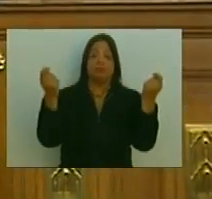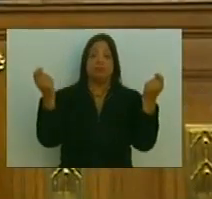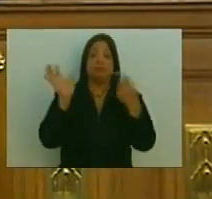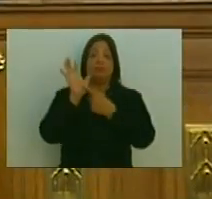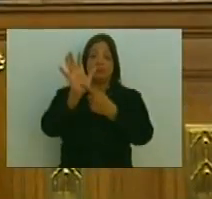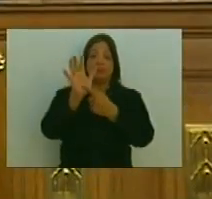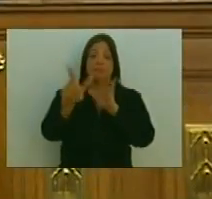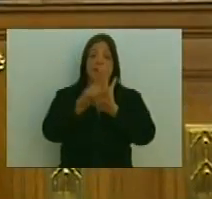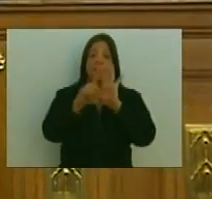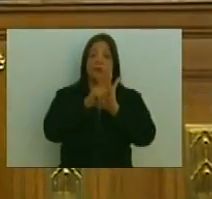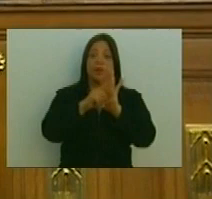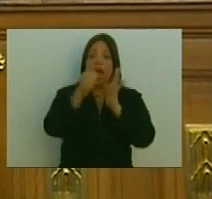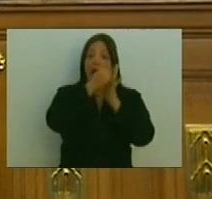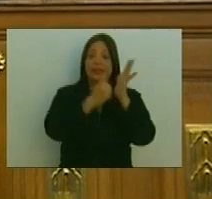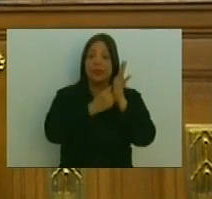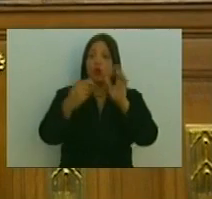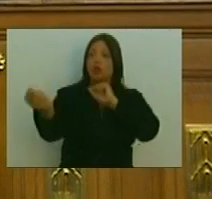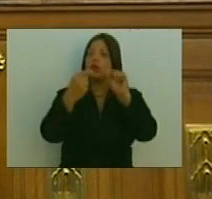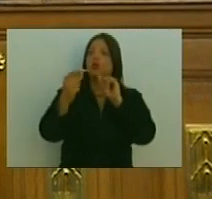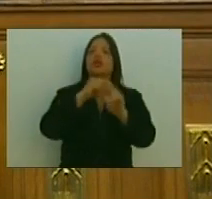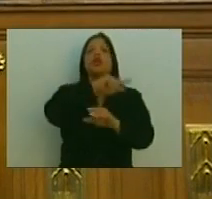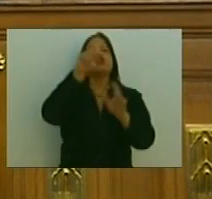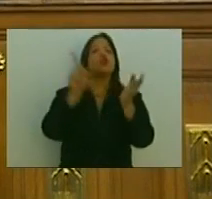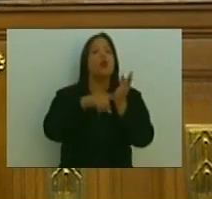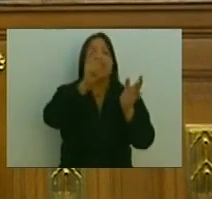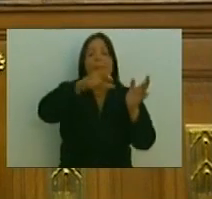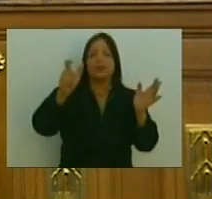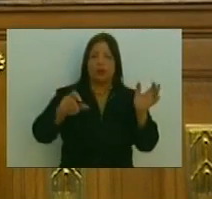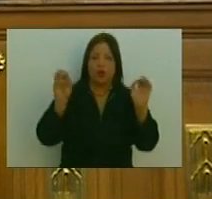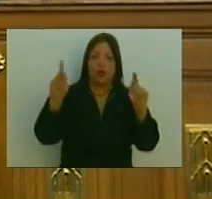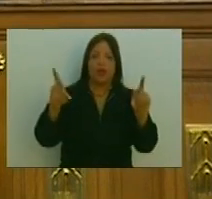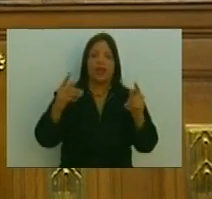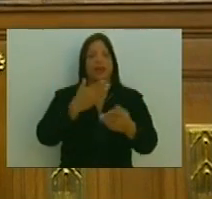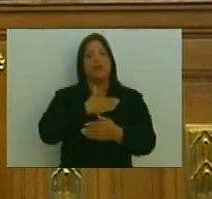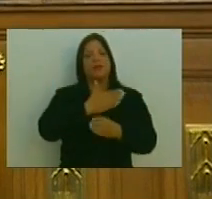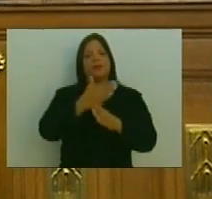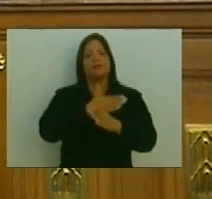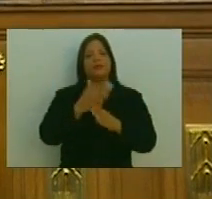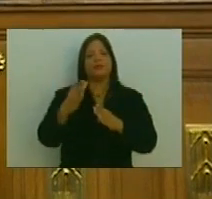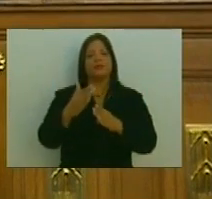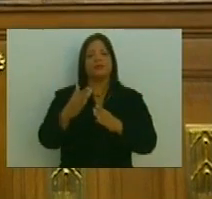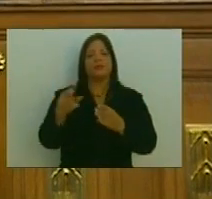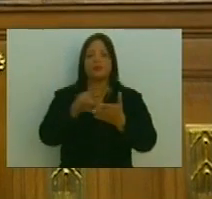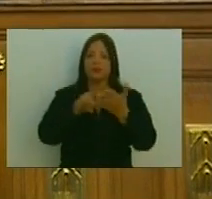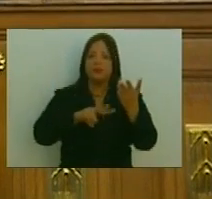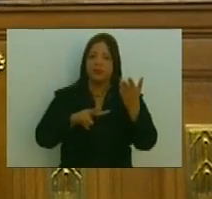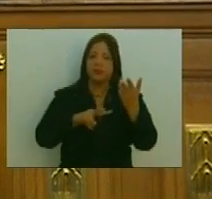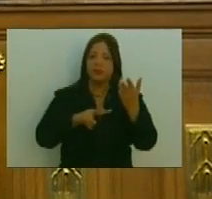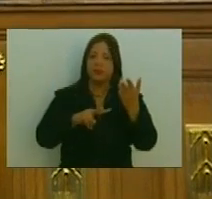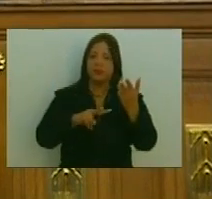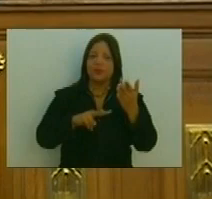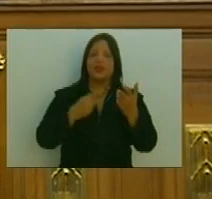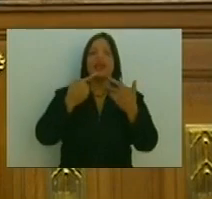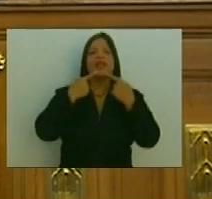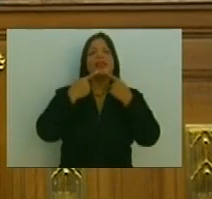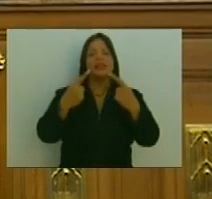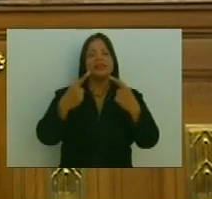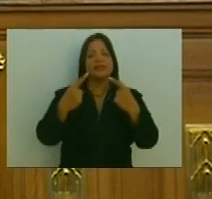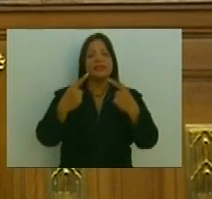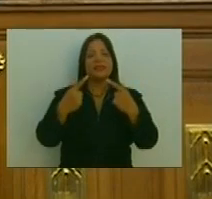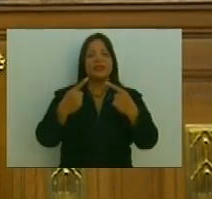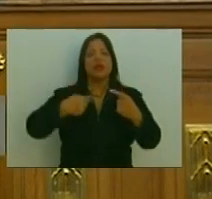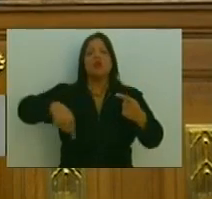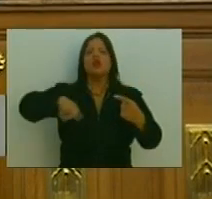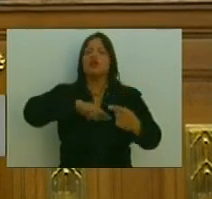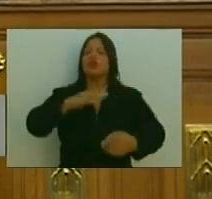ningún artículo que no debamos incluir. Entonces, mis queridos compañeros, cierro con esto. Quiero decirles que nosotros